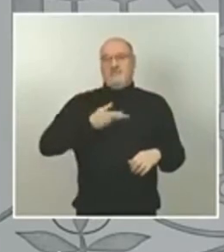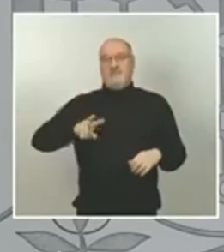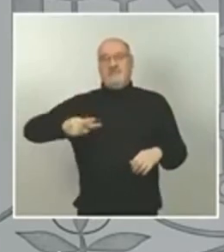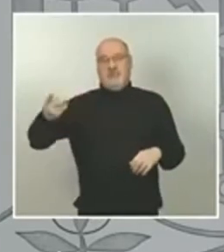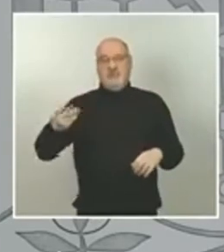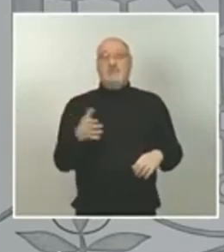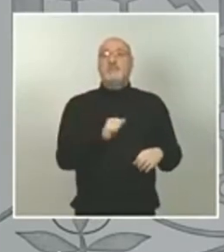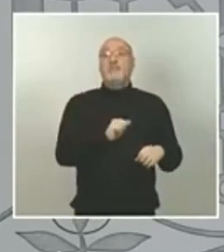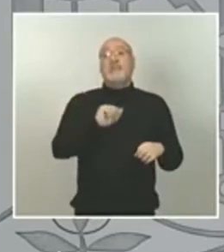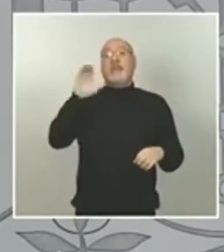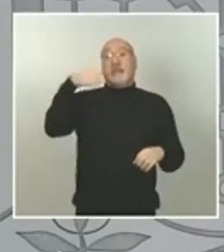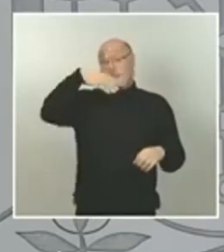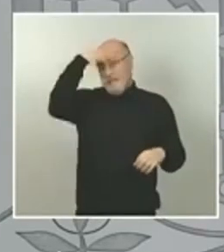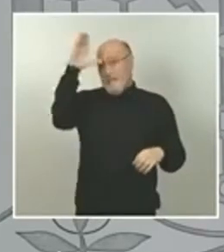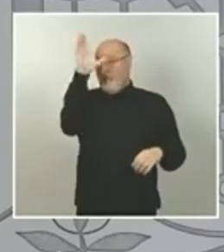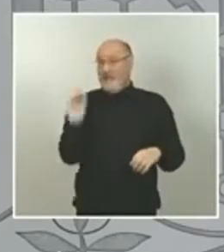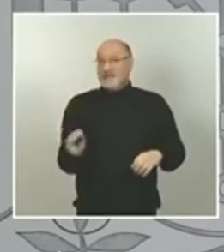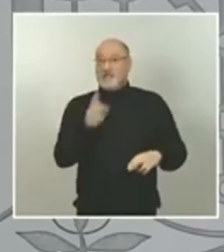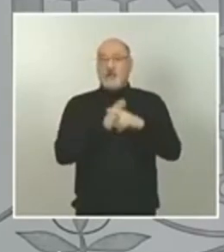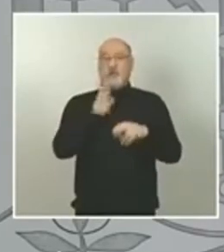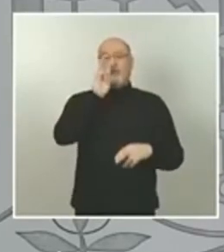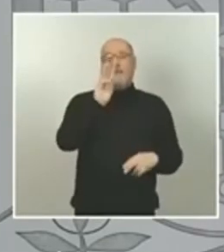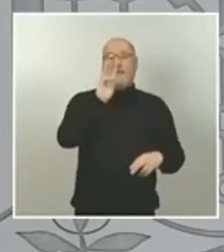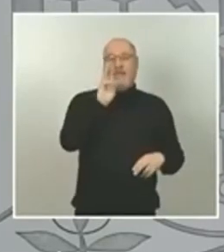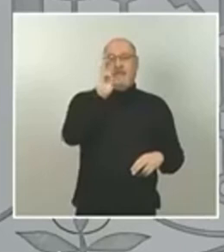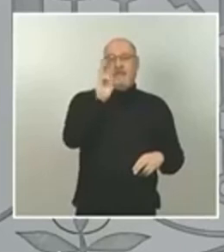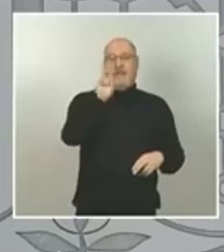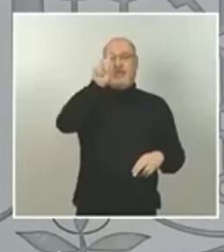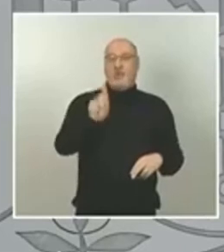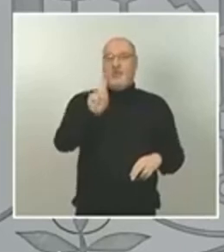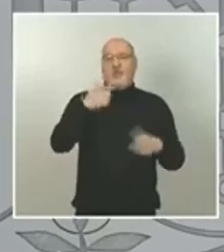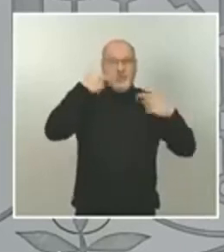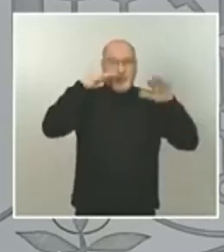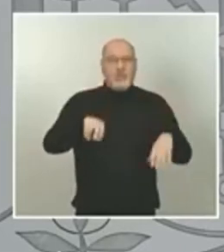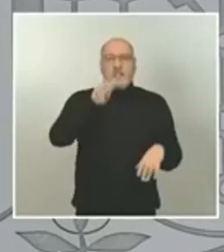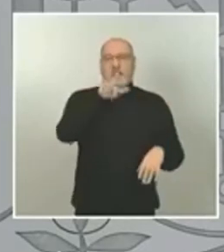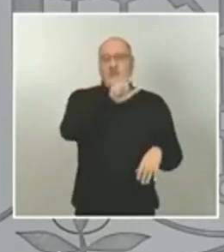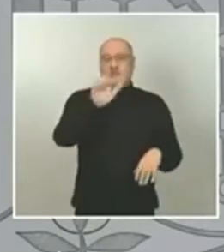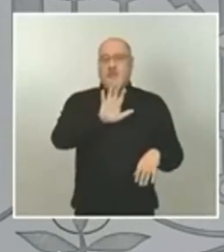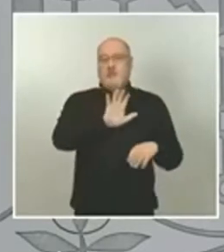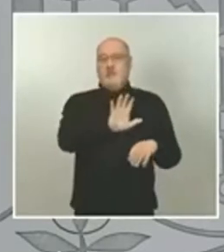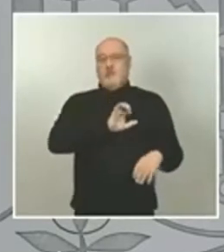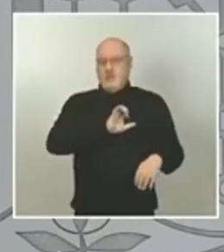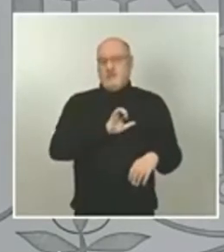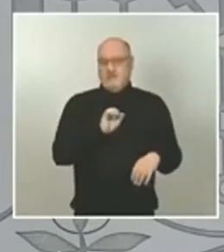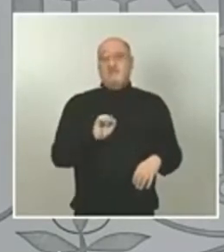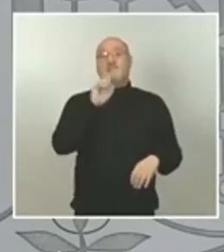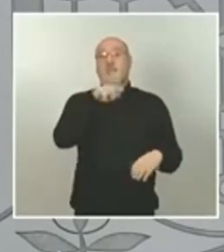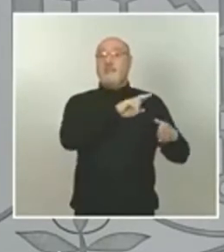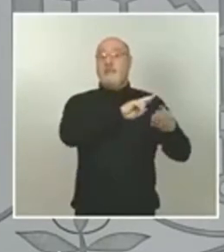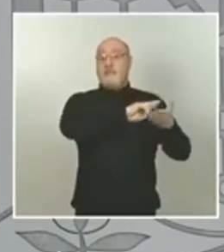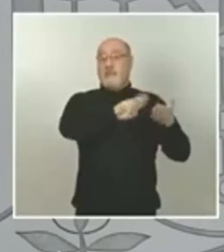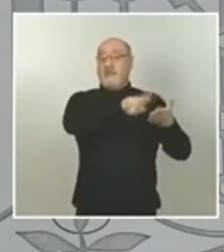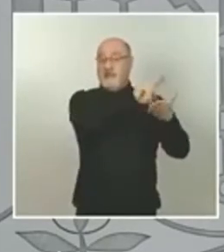variante brasileña, la conocida como P1, tenemos dos casos aislados. Y en la variante británica, pues va